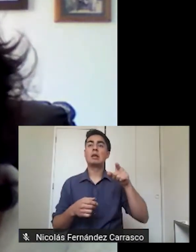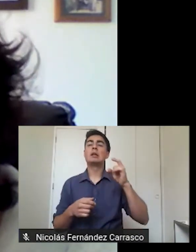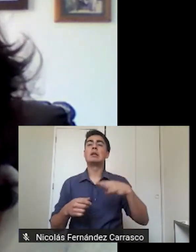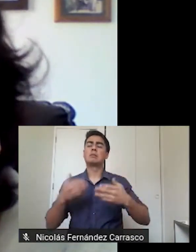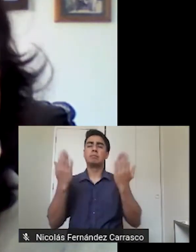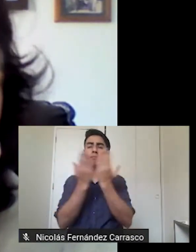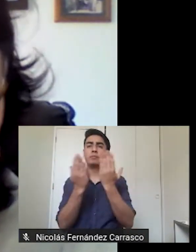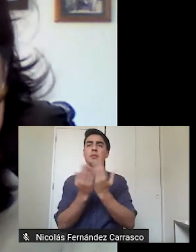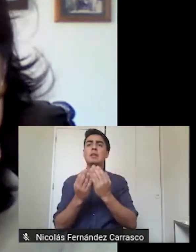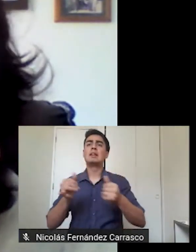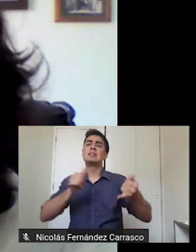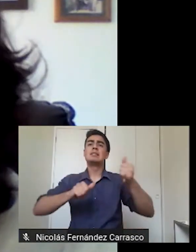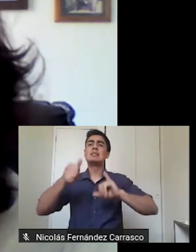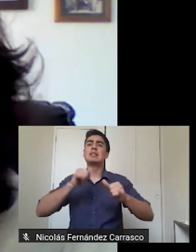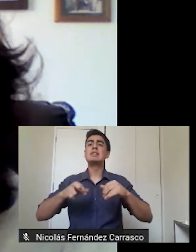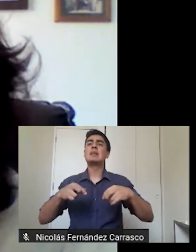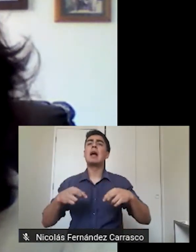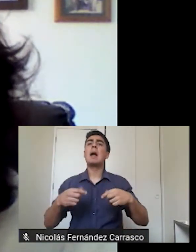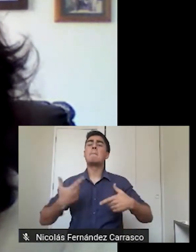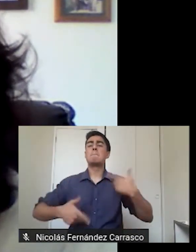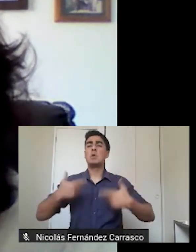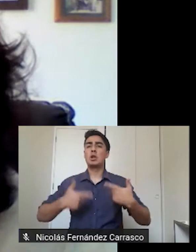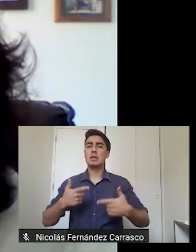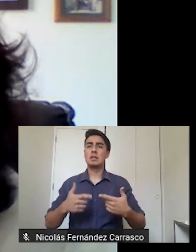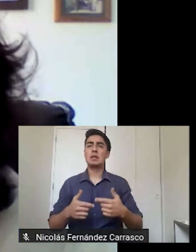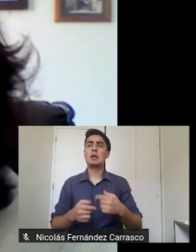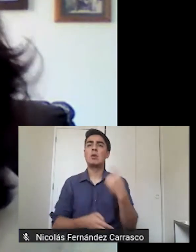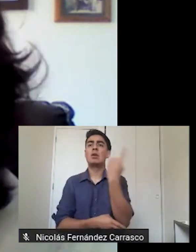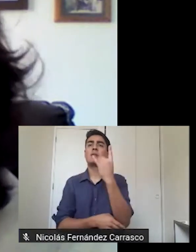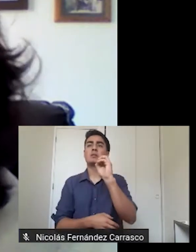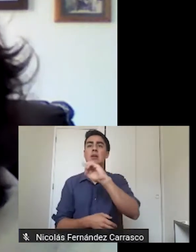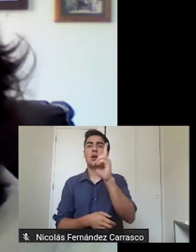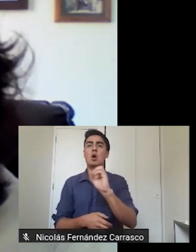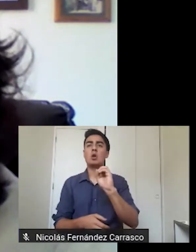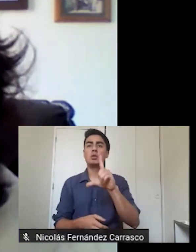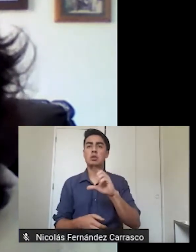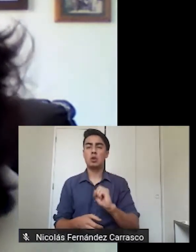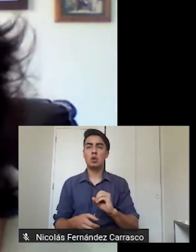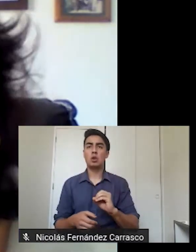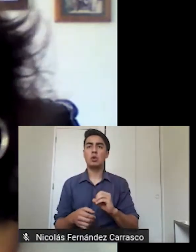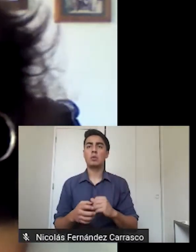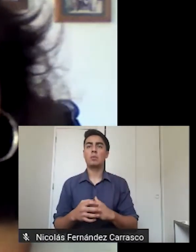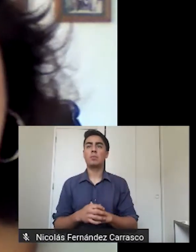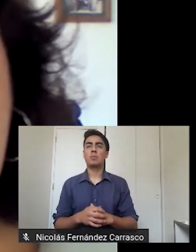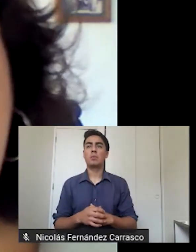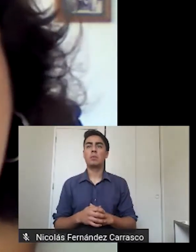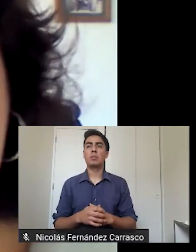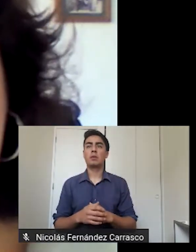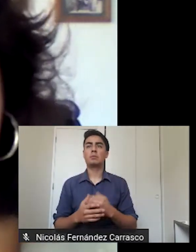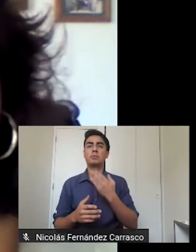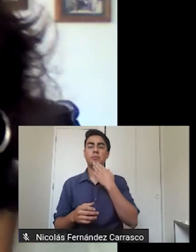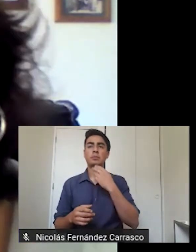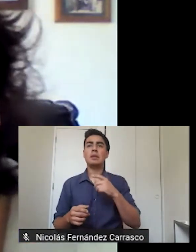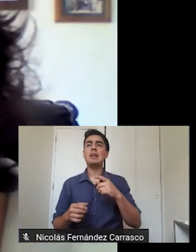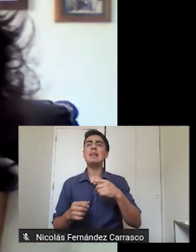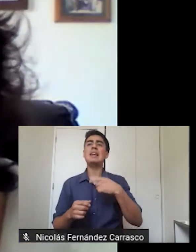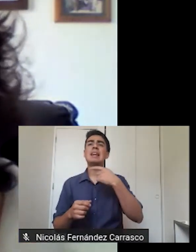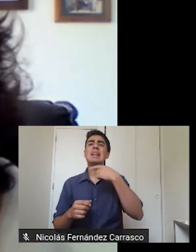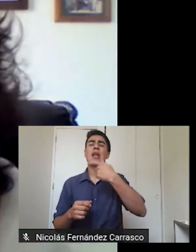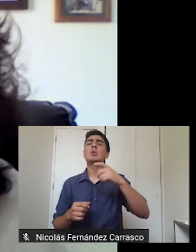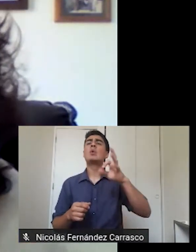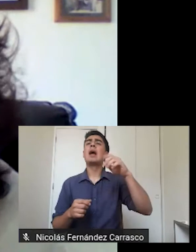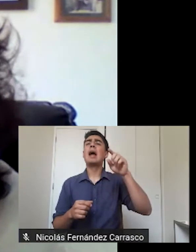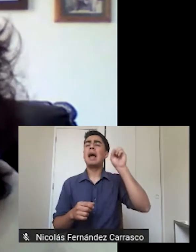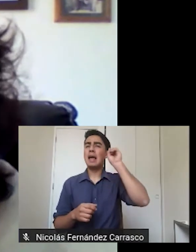Políticas, Anita, de la Universidad de Oslo, y una doble licenciatura en Ciencias Políticas y Lengua y Literatura Alemana de la Universidad